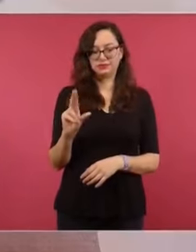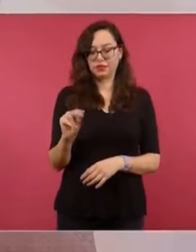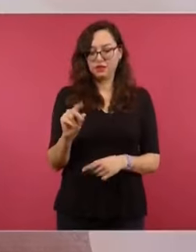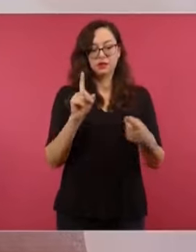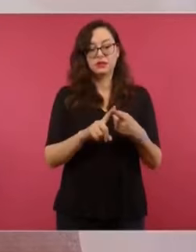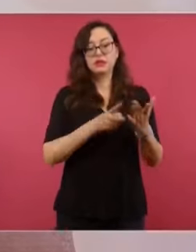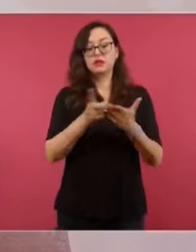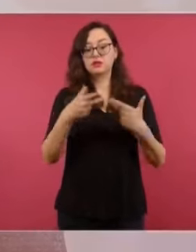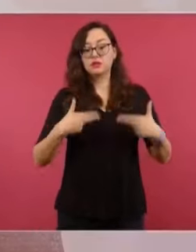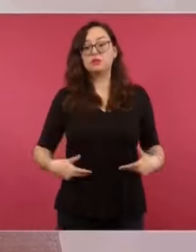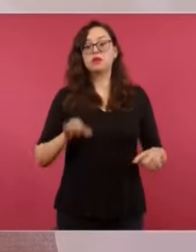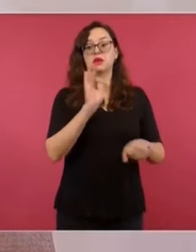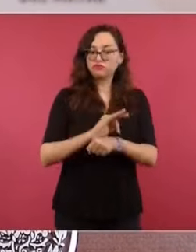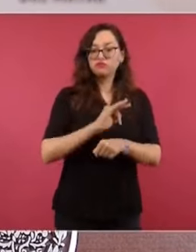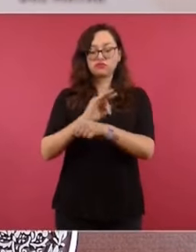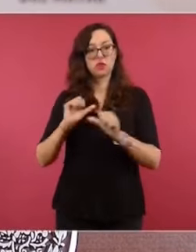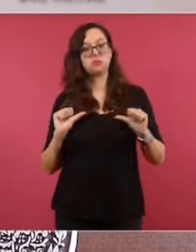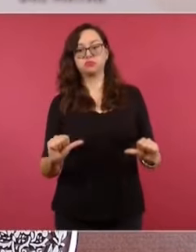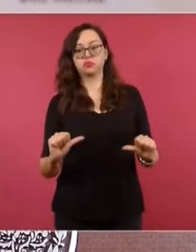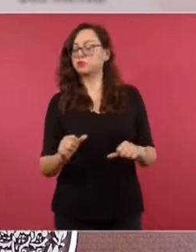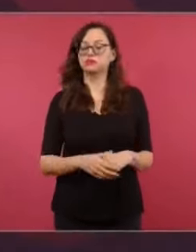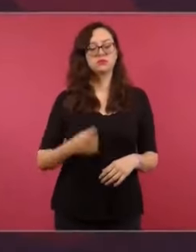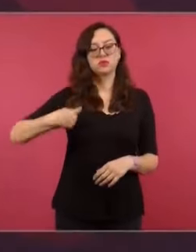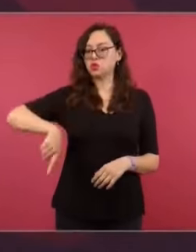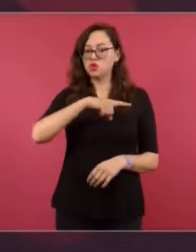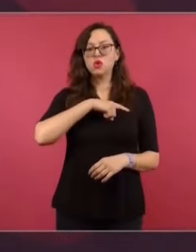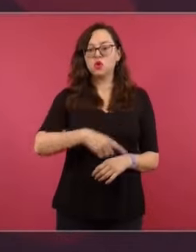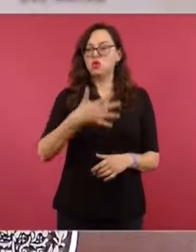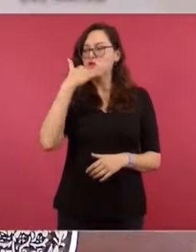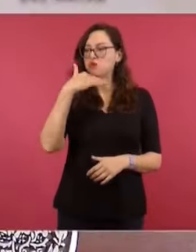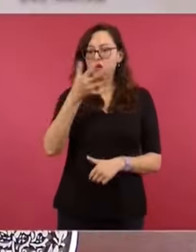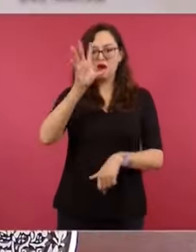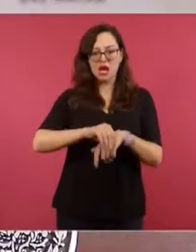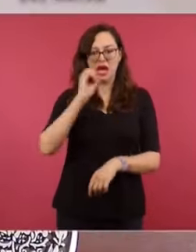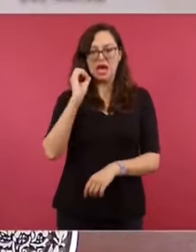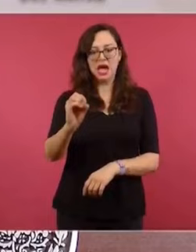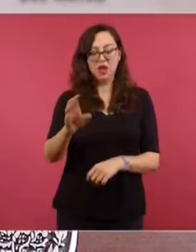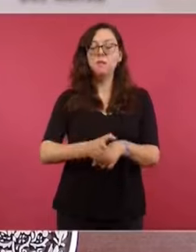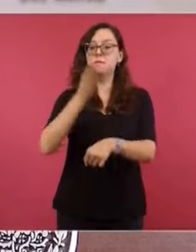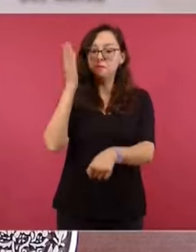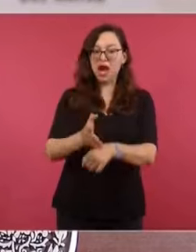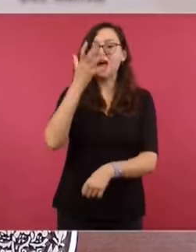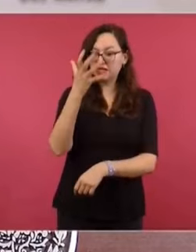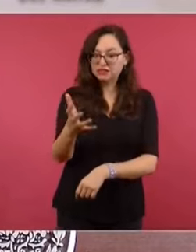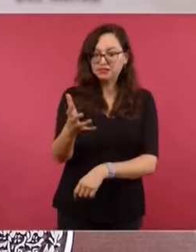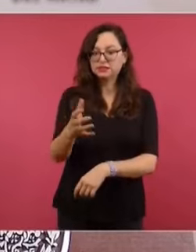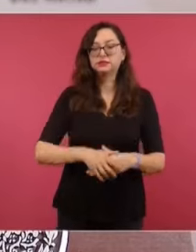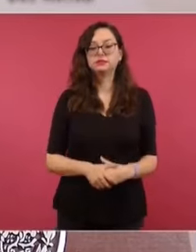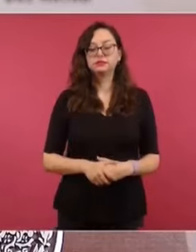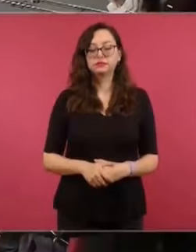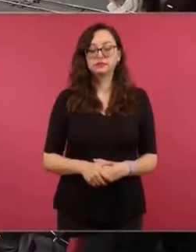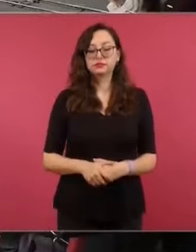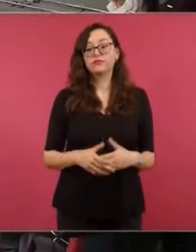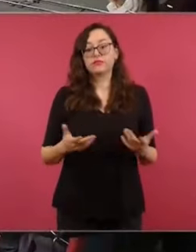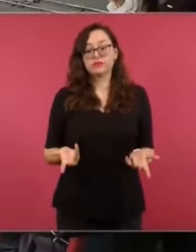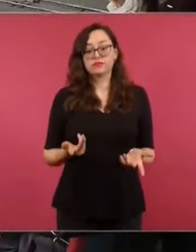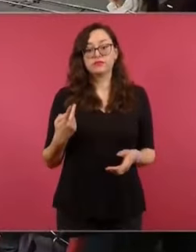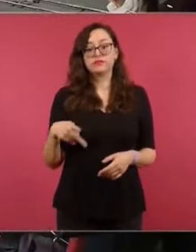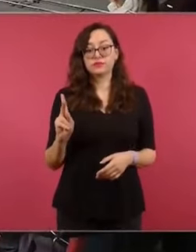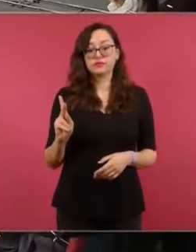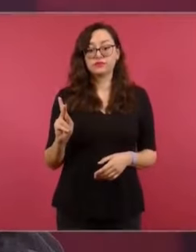proceso esté pensando que somos iguales aquí es cero corrupción cero impunidad nada más que no somos